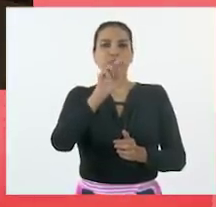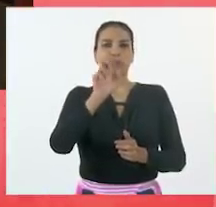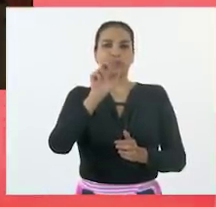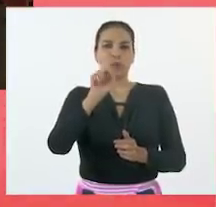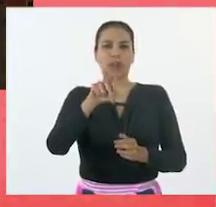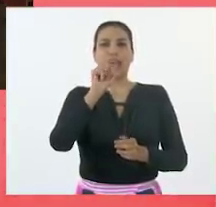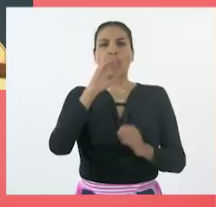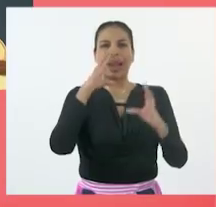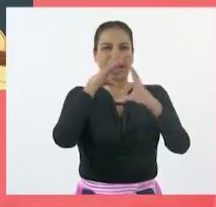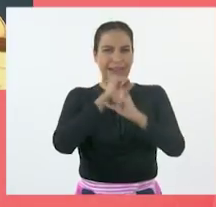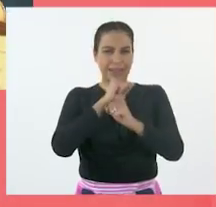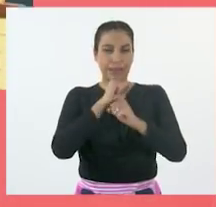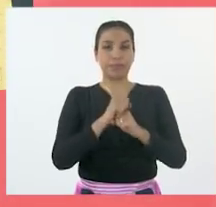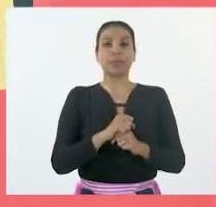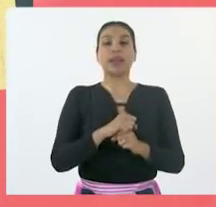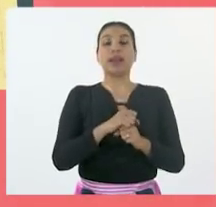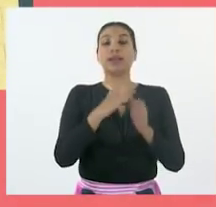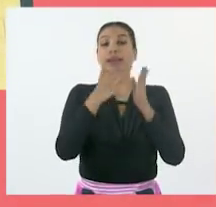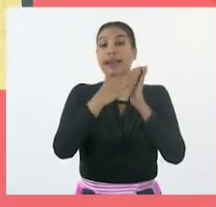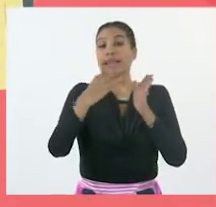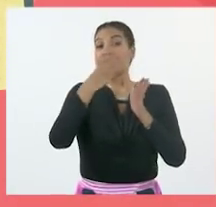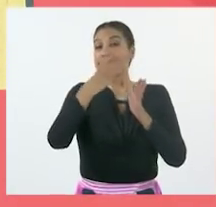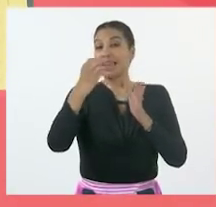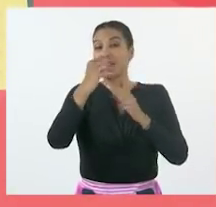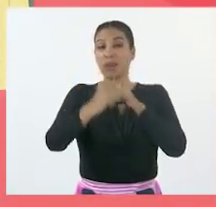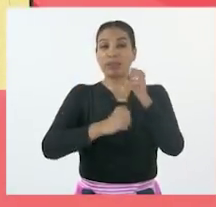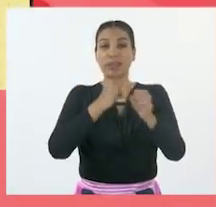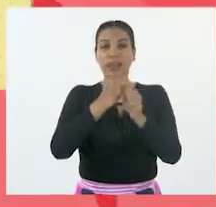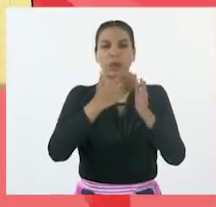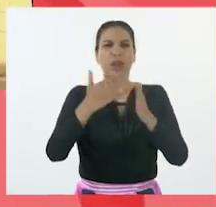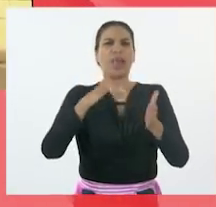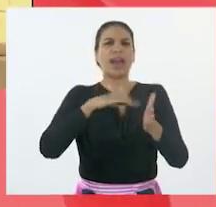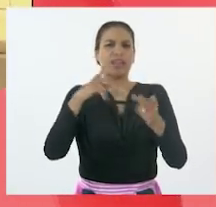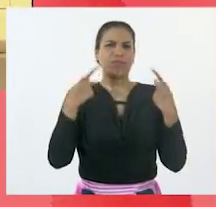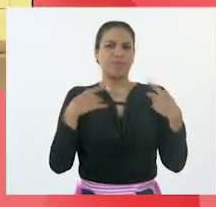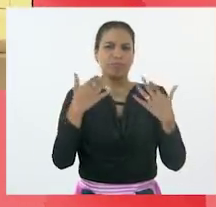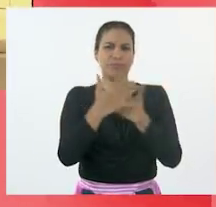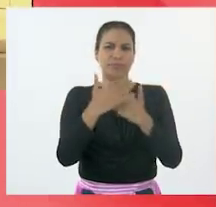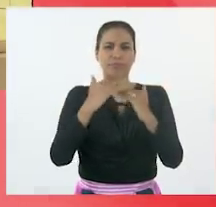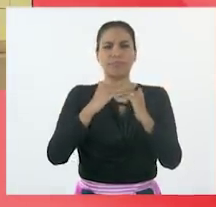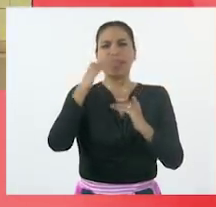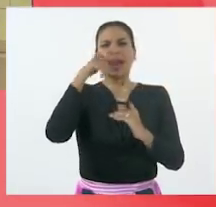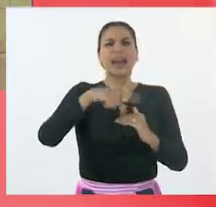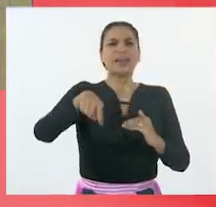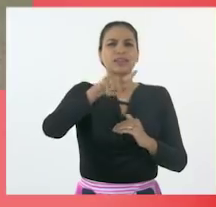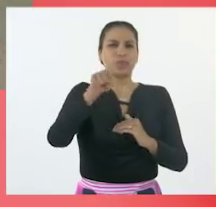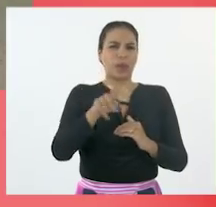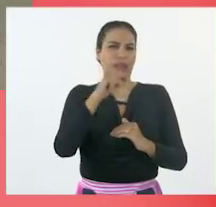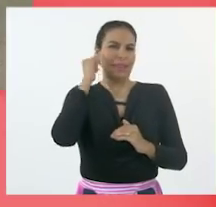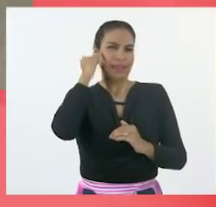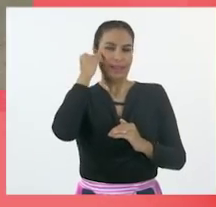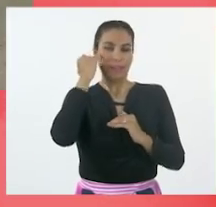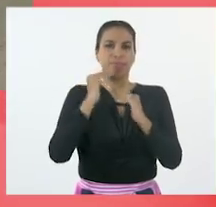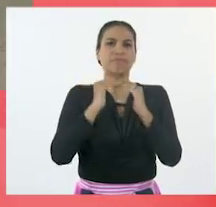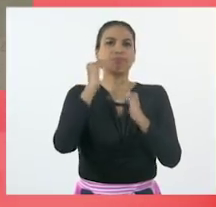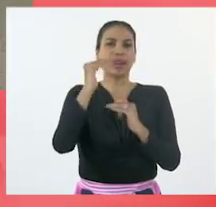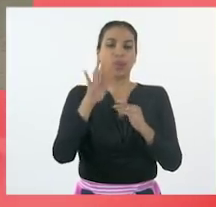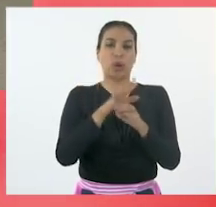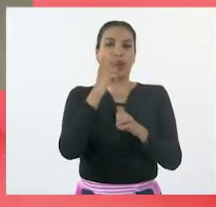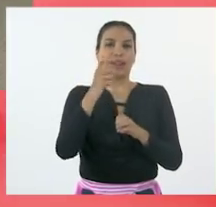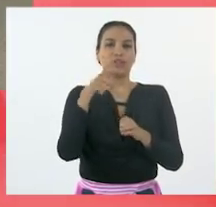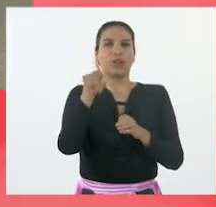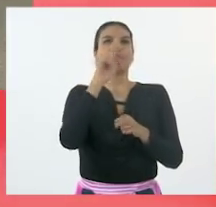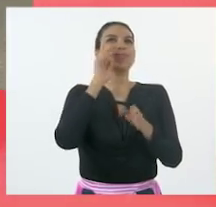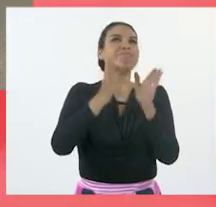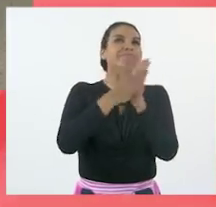Aguas Calientes. Casi durante 300 años tuvo una población de mayoría indígena. En gran parte, a eso se debe